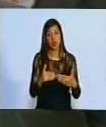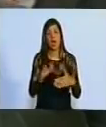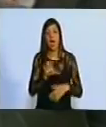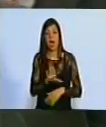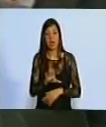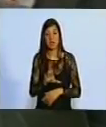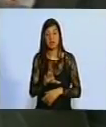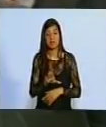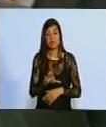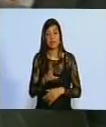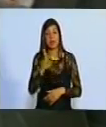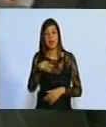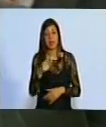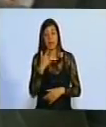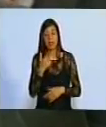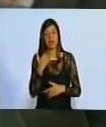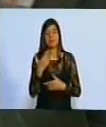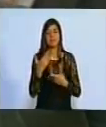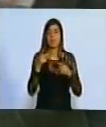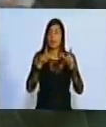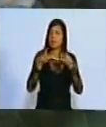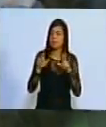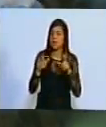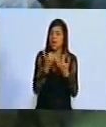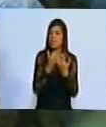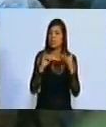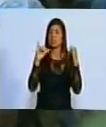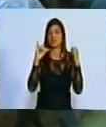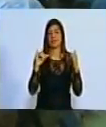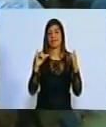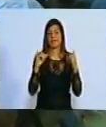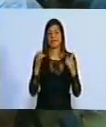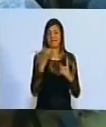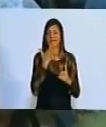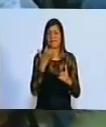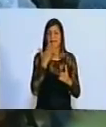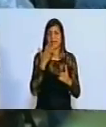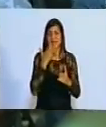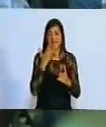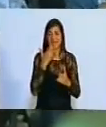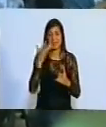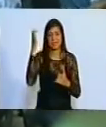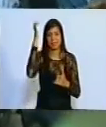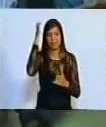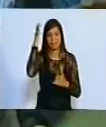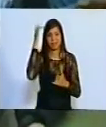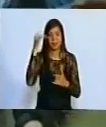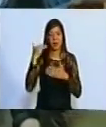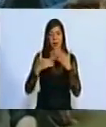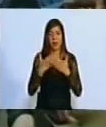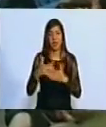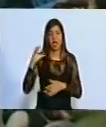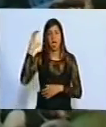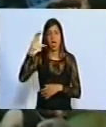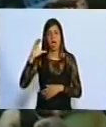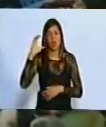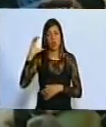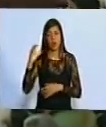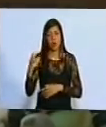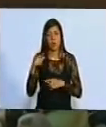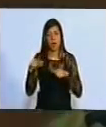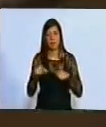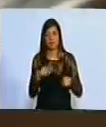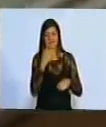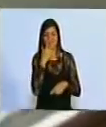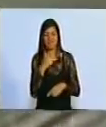caracterizan. Más aún, se explicó la independencia hispanoamericana como producto de la crisis europea, desmeritando la capacidad